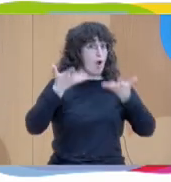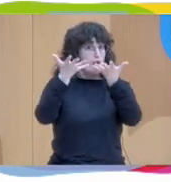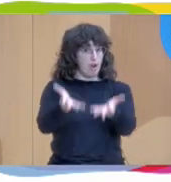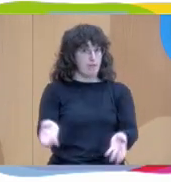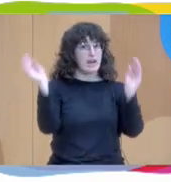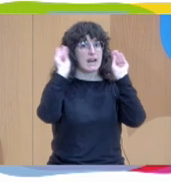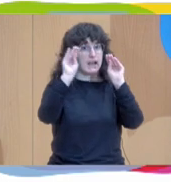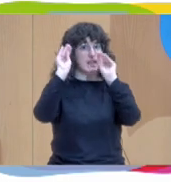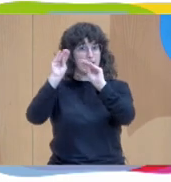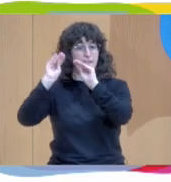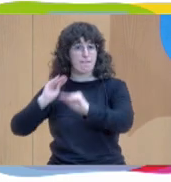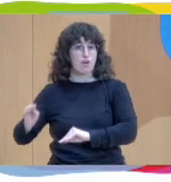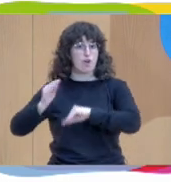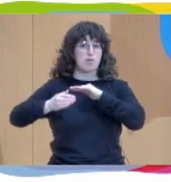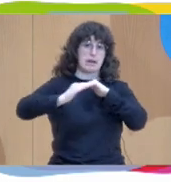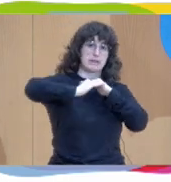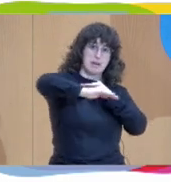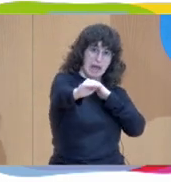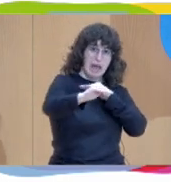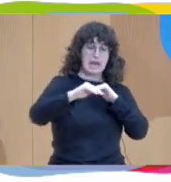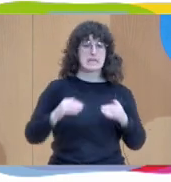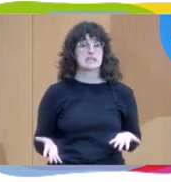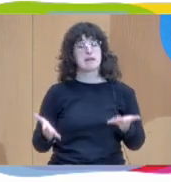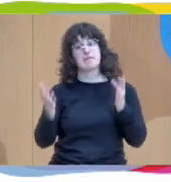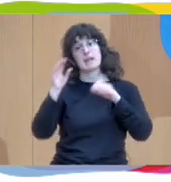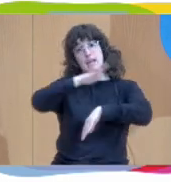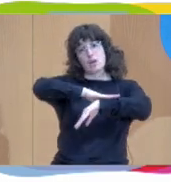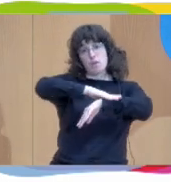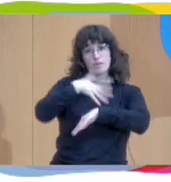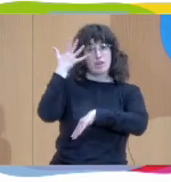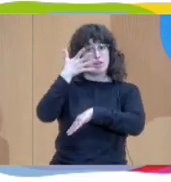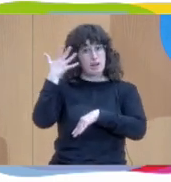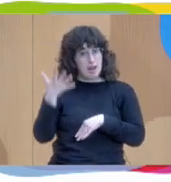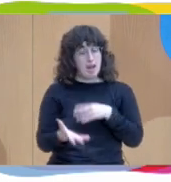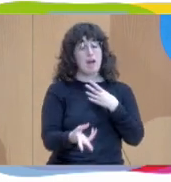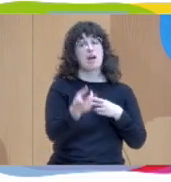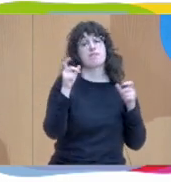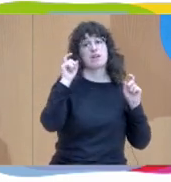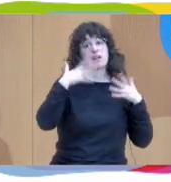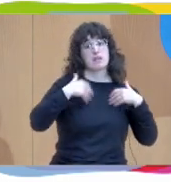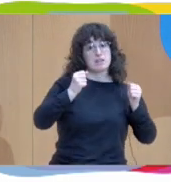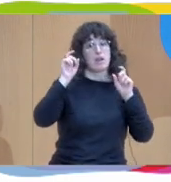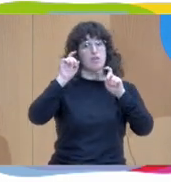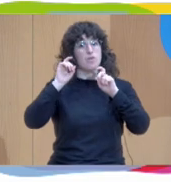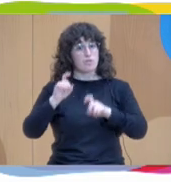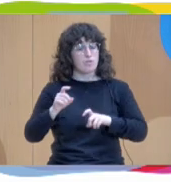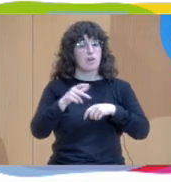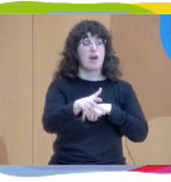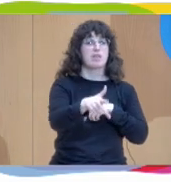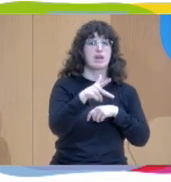en el gobierno de navarra dirigida a Salud Educación y servicios sociales y en la que vamos a contar con la universidad pública de